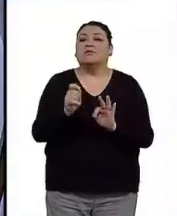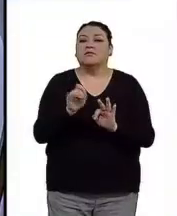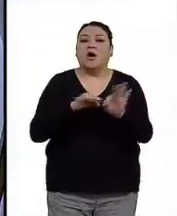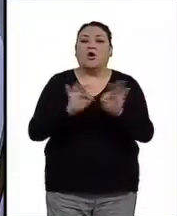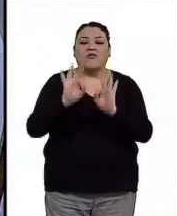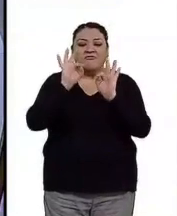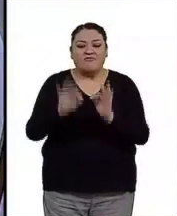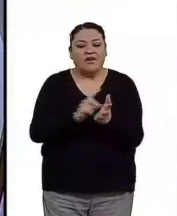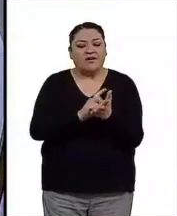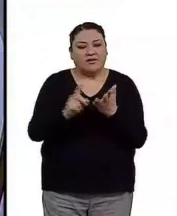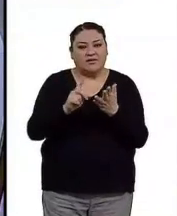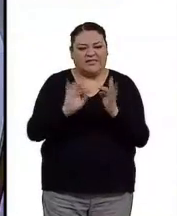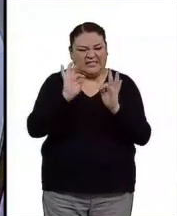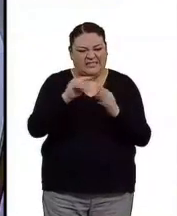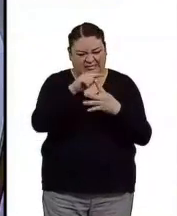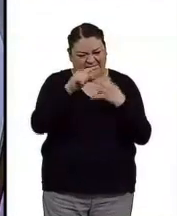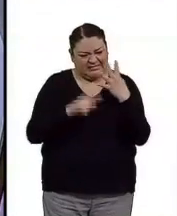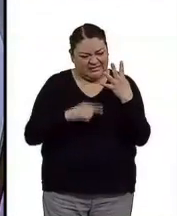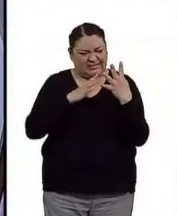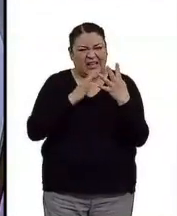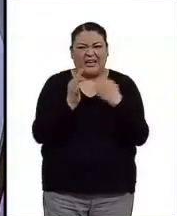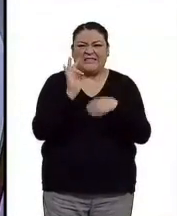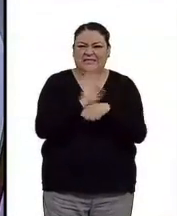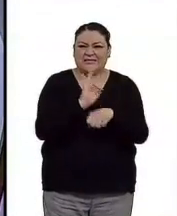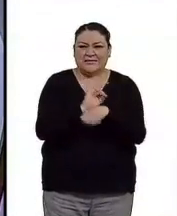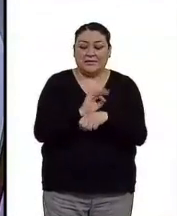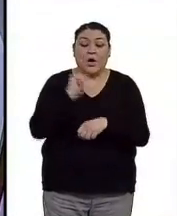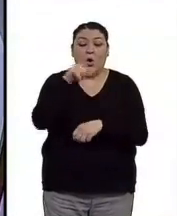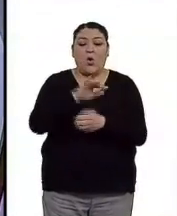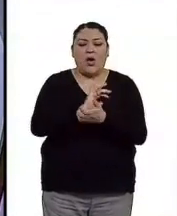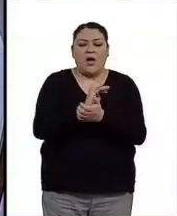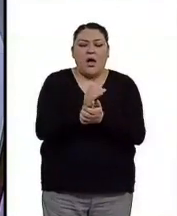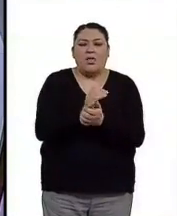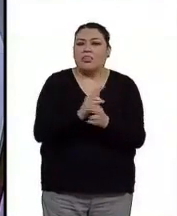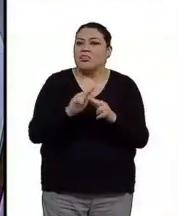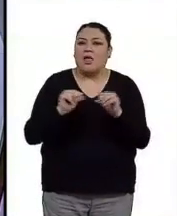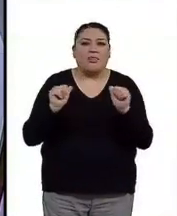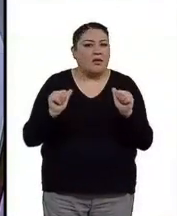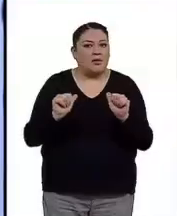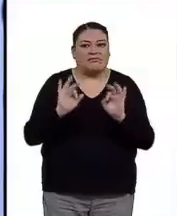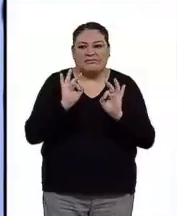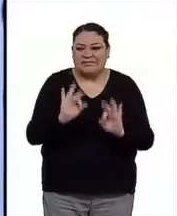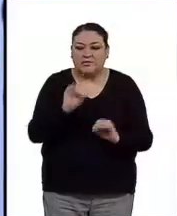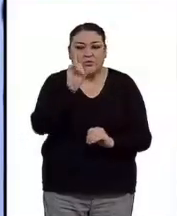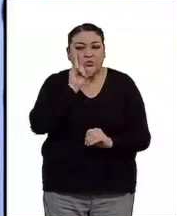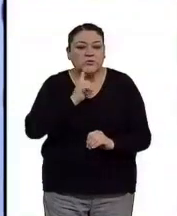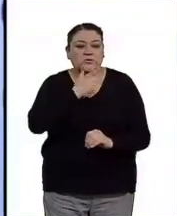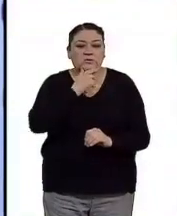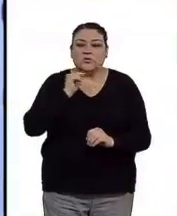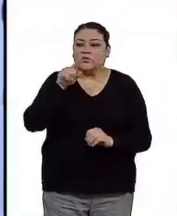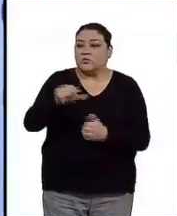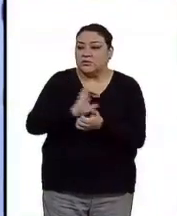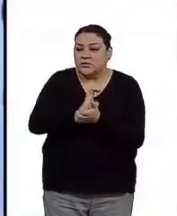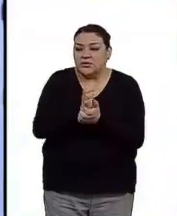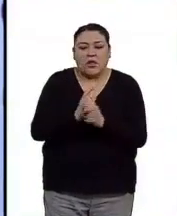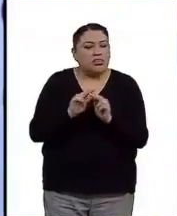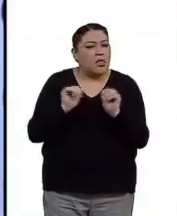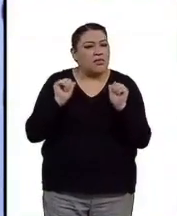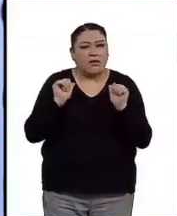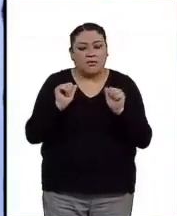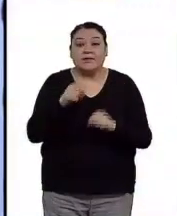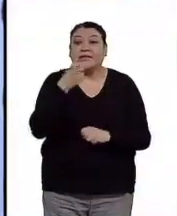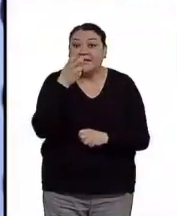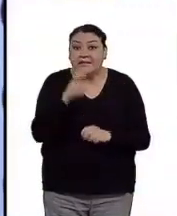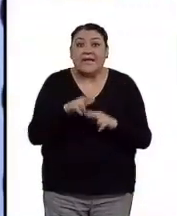pleno de derechos y es un trabajo en el que no existe discriminación, ni en contra de la mujer ni en contra del hombre. Entonces, pues bueno,